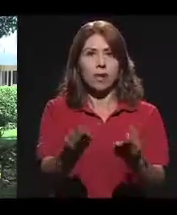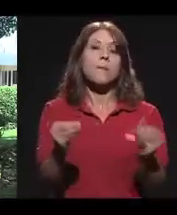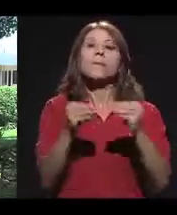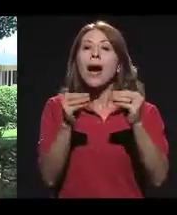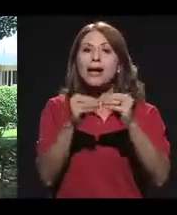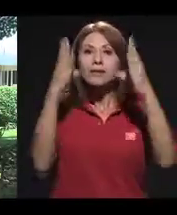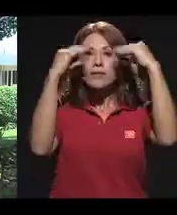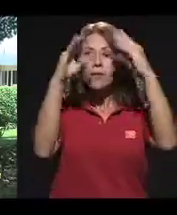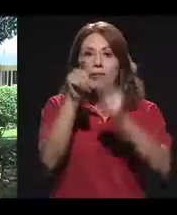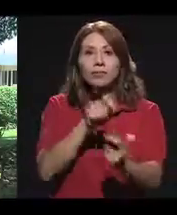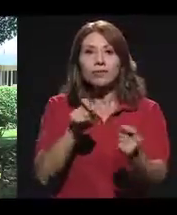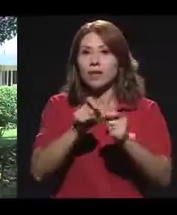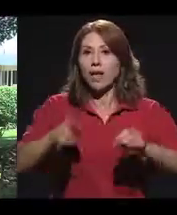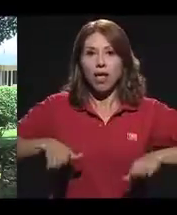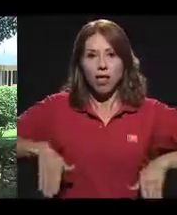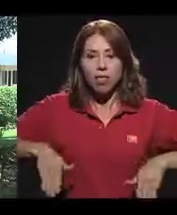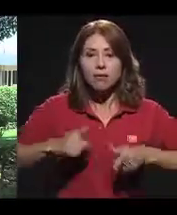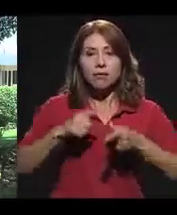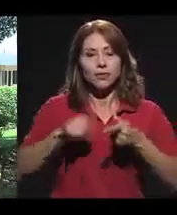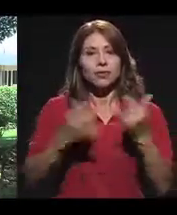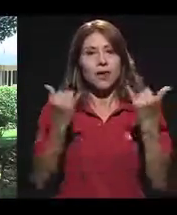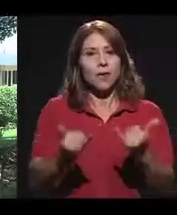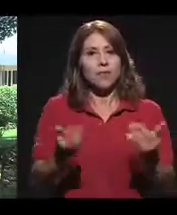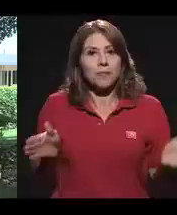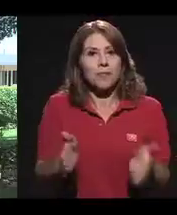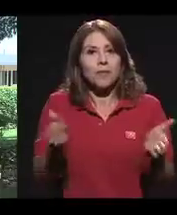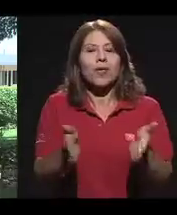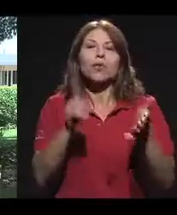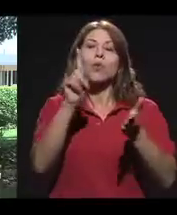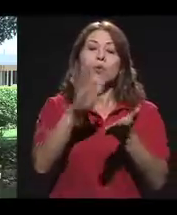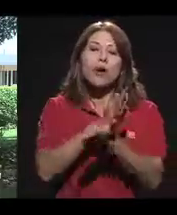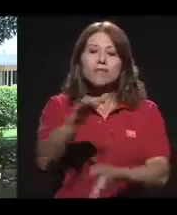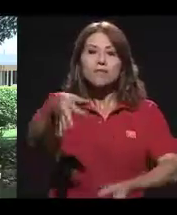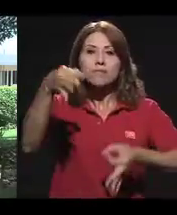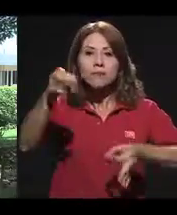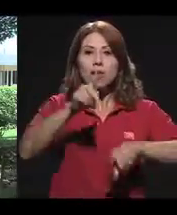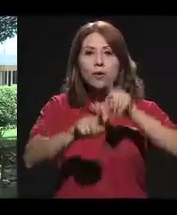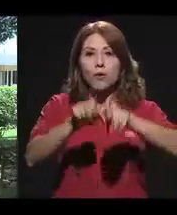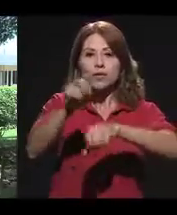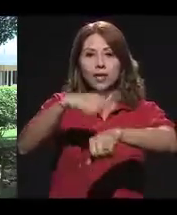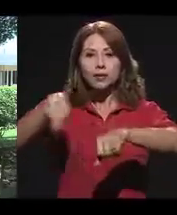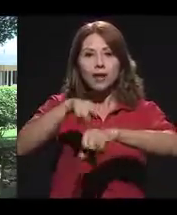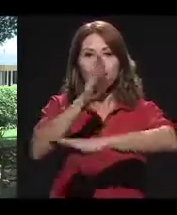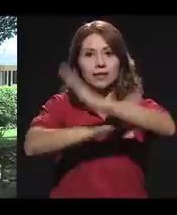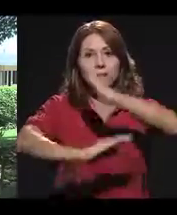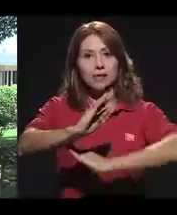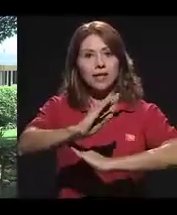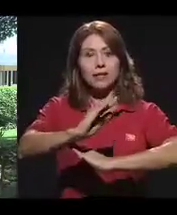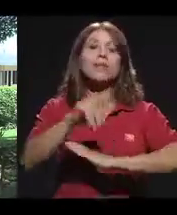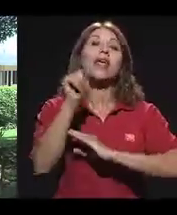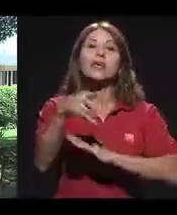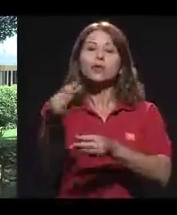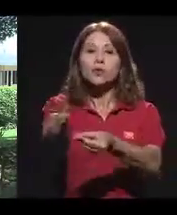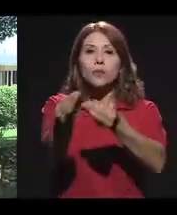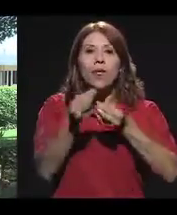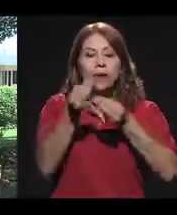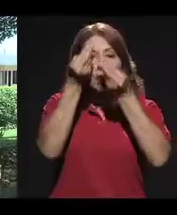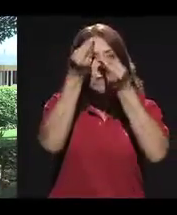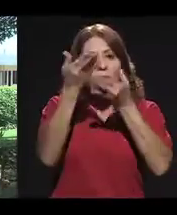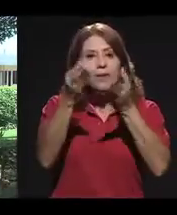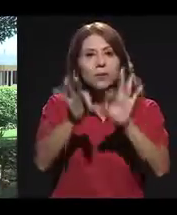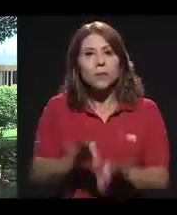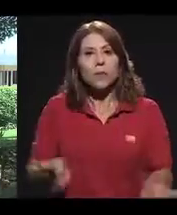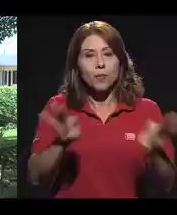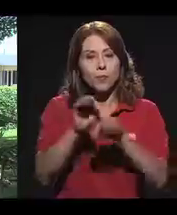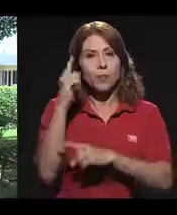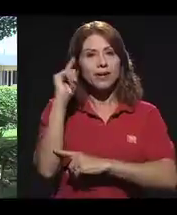está promoviendo la encuesta nacional en discapacidad, que eso nos va a arrojar insumos